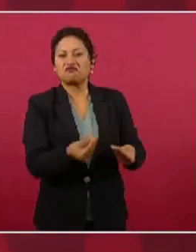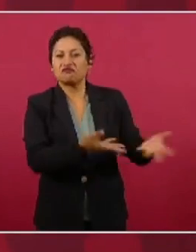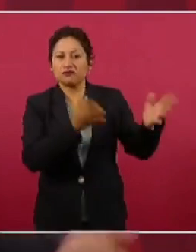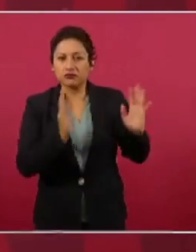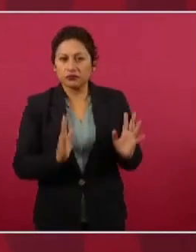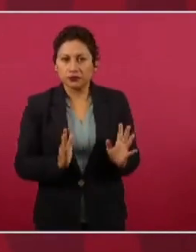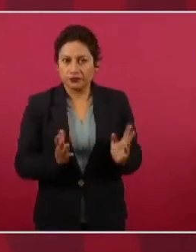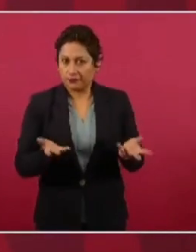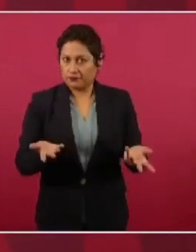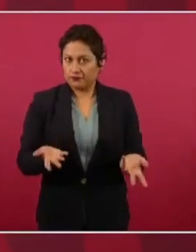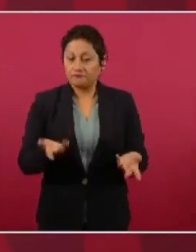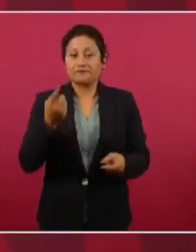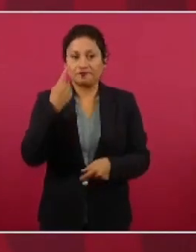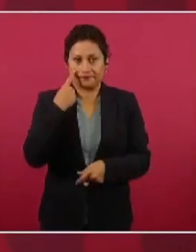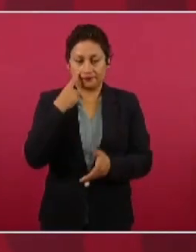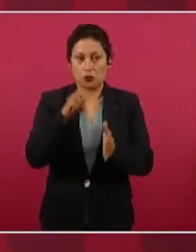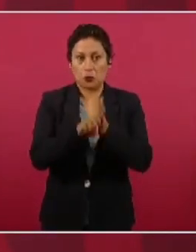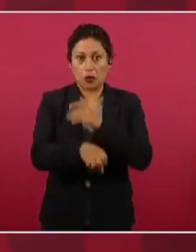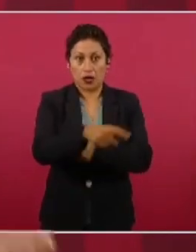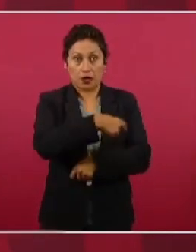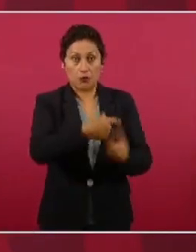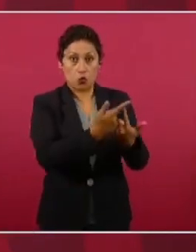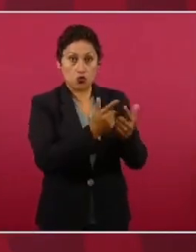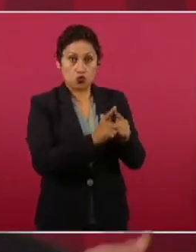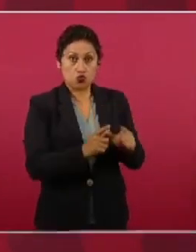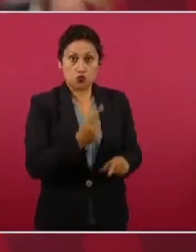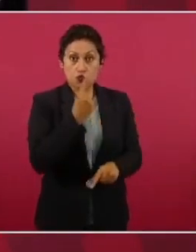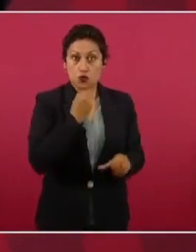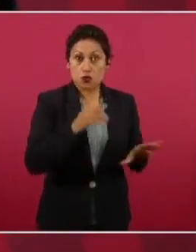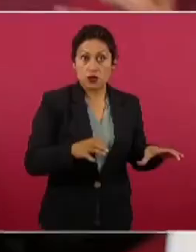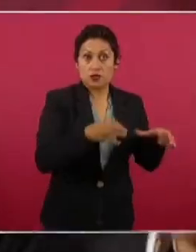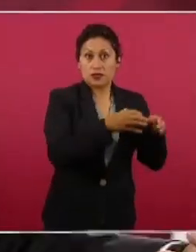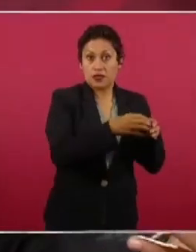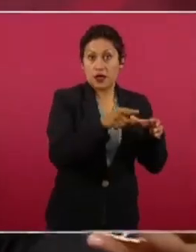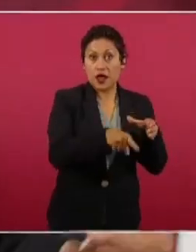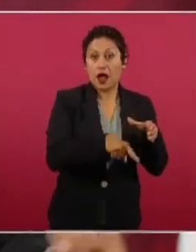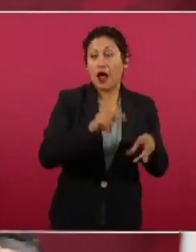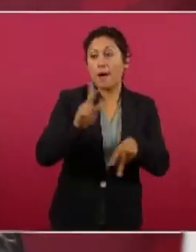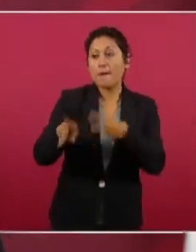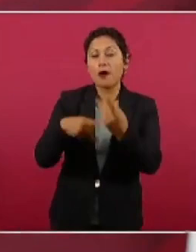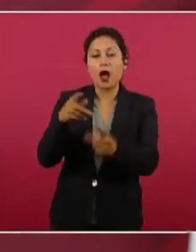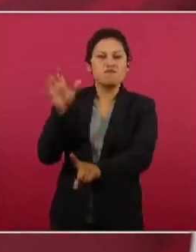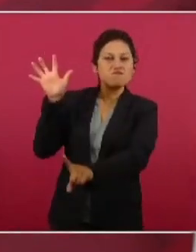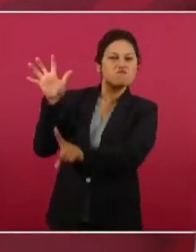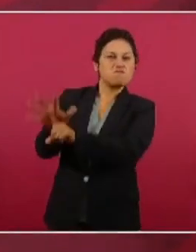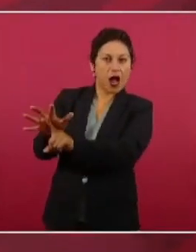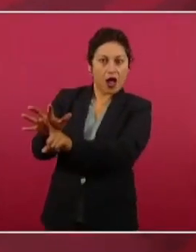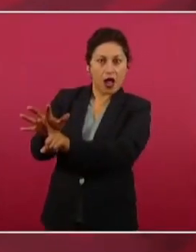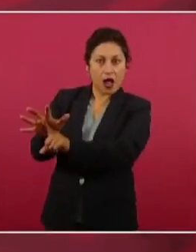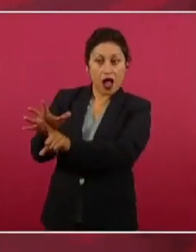Llevaban a cabo un operativo y se quedaban